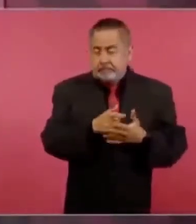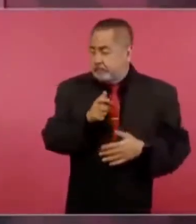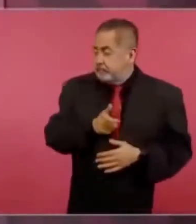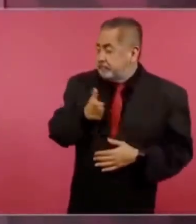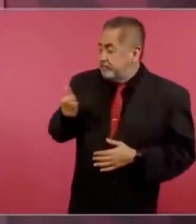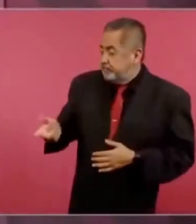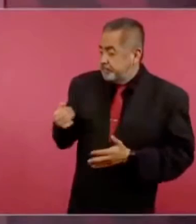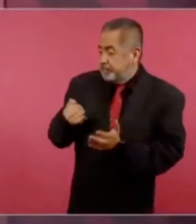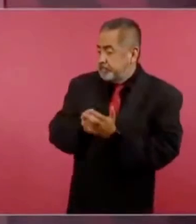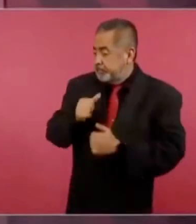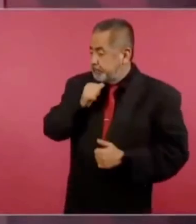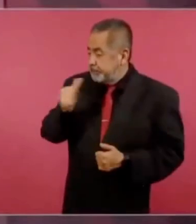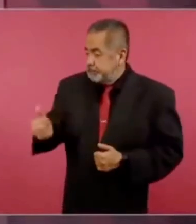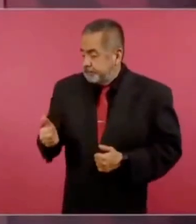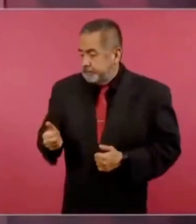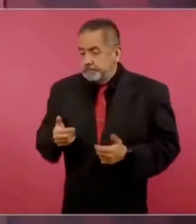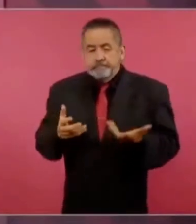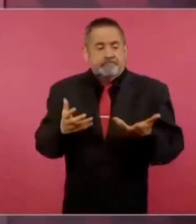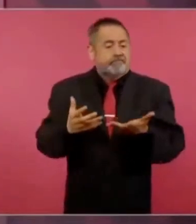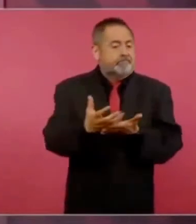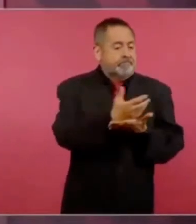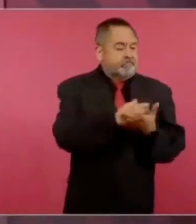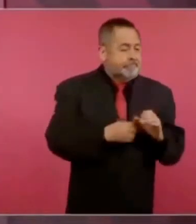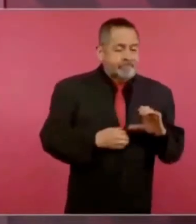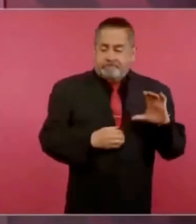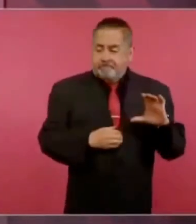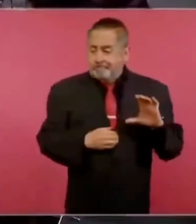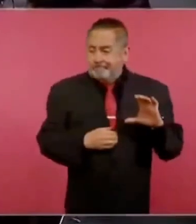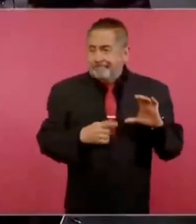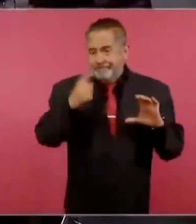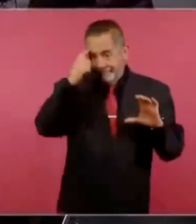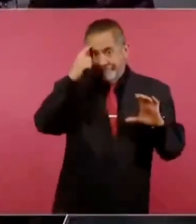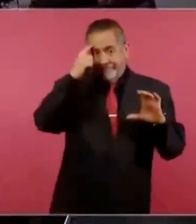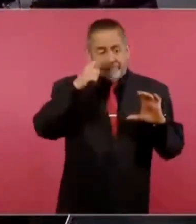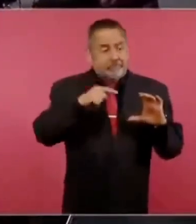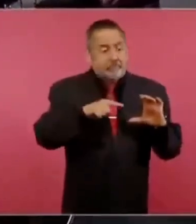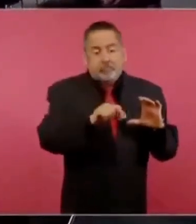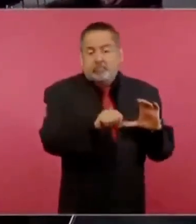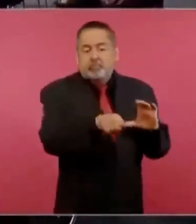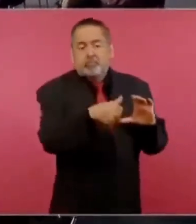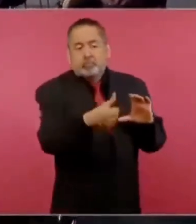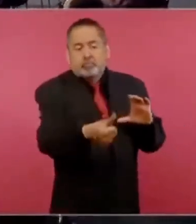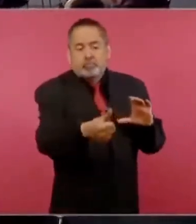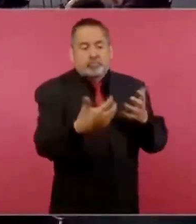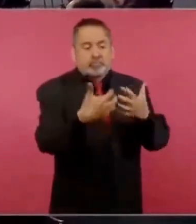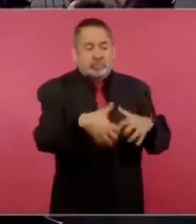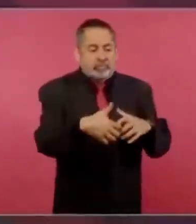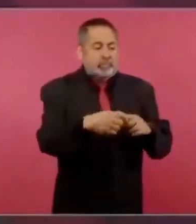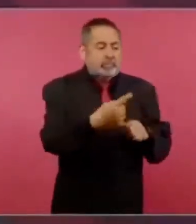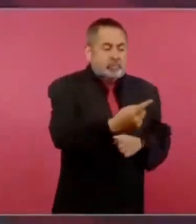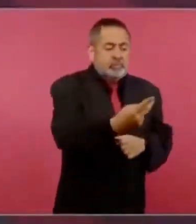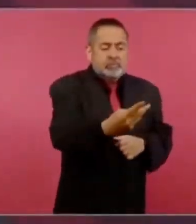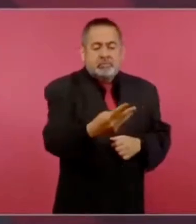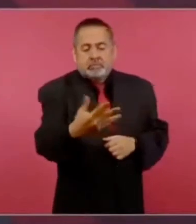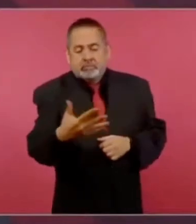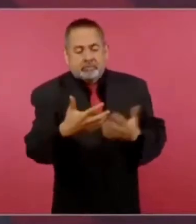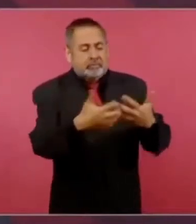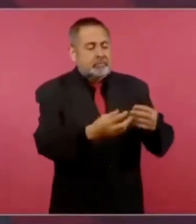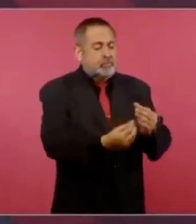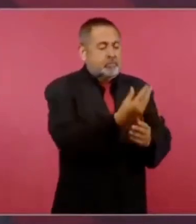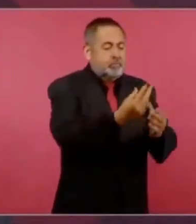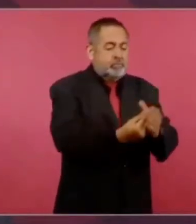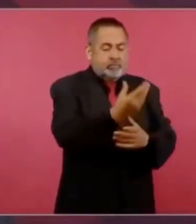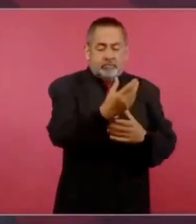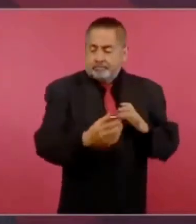impuestos constituye 5 o 10 empresas